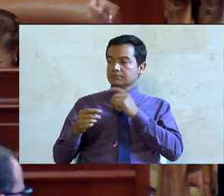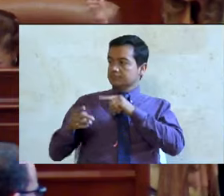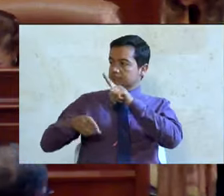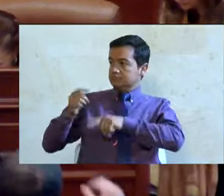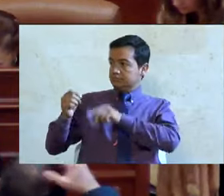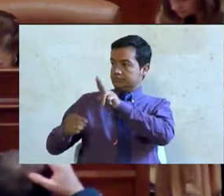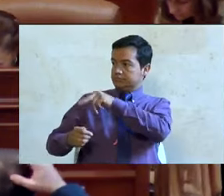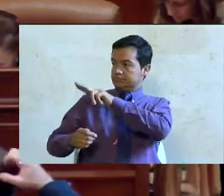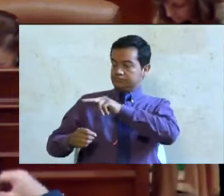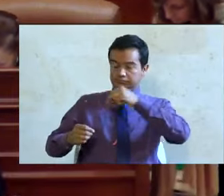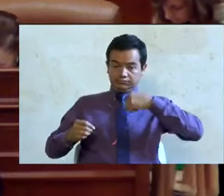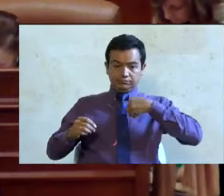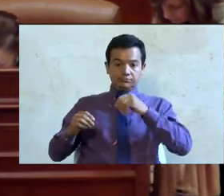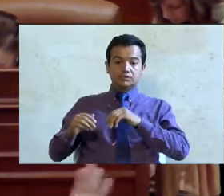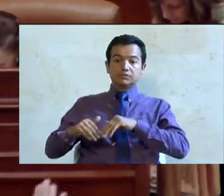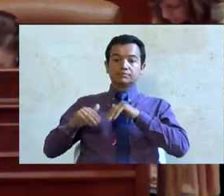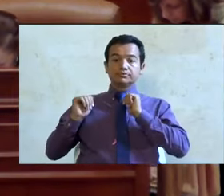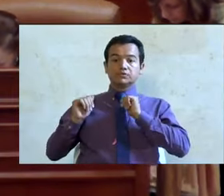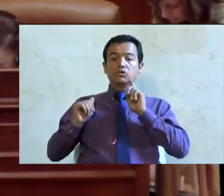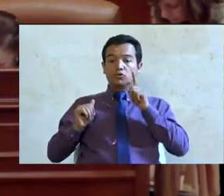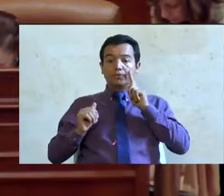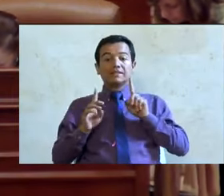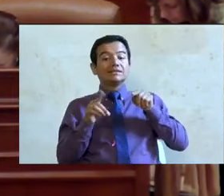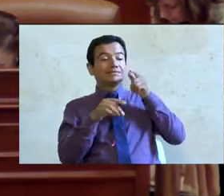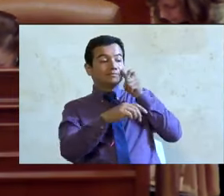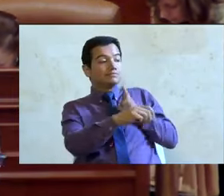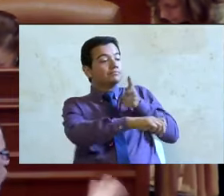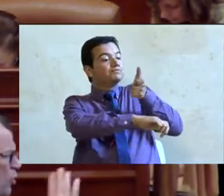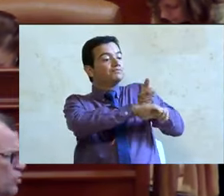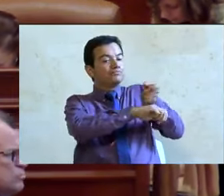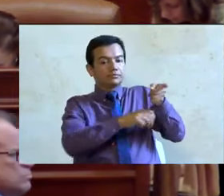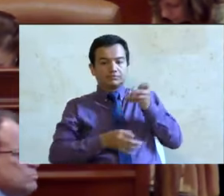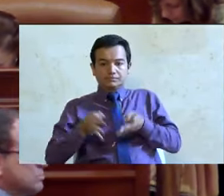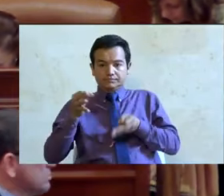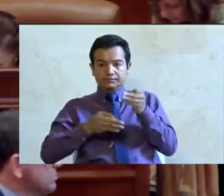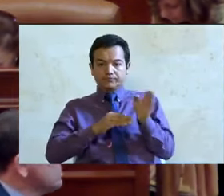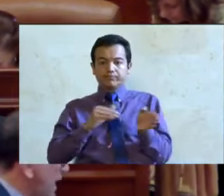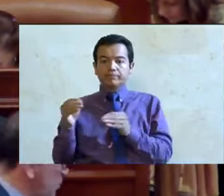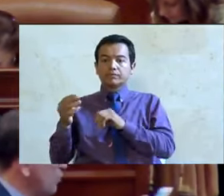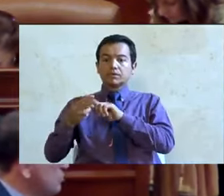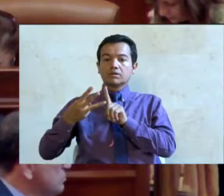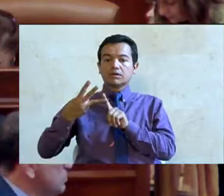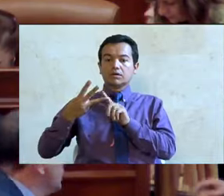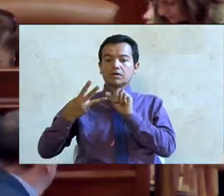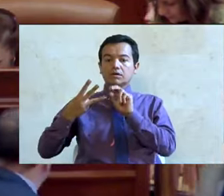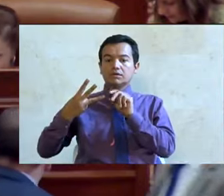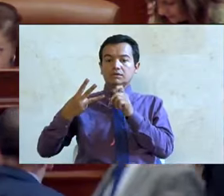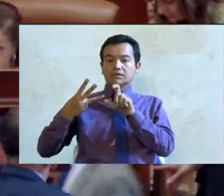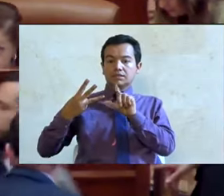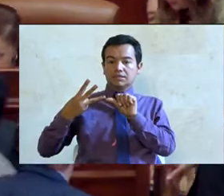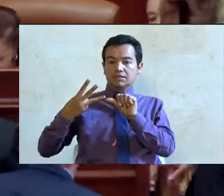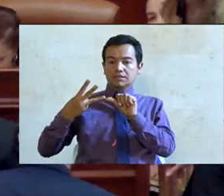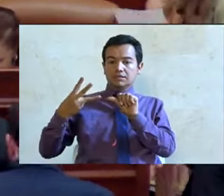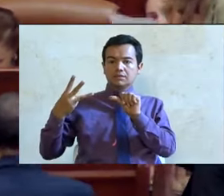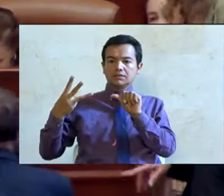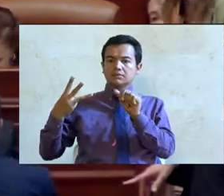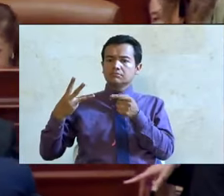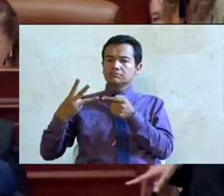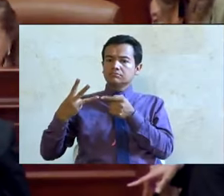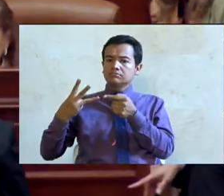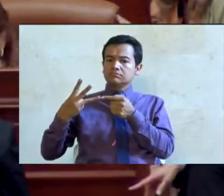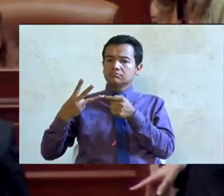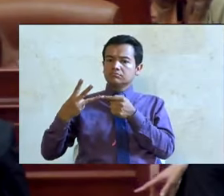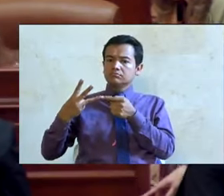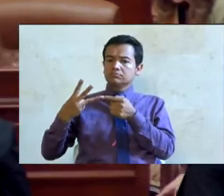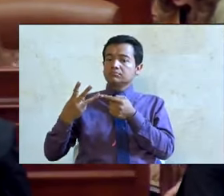investigación también en la Corte Suprema de Justicia la doctora Ángela María Robledo se declara impedida por tener una investigación